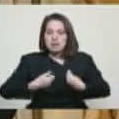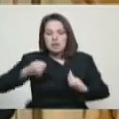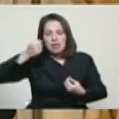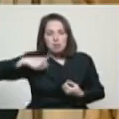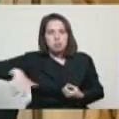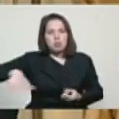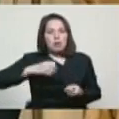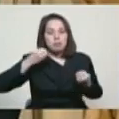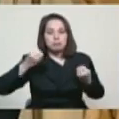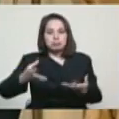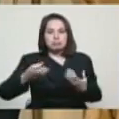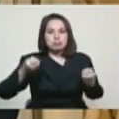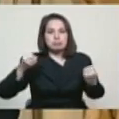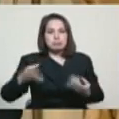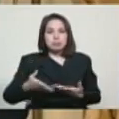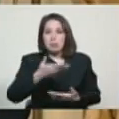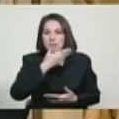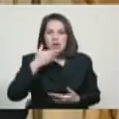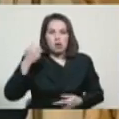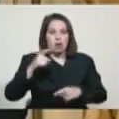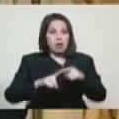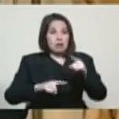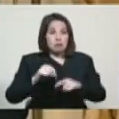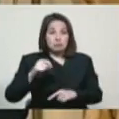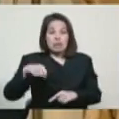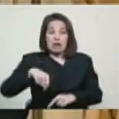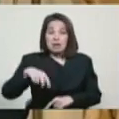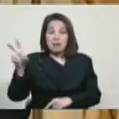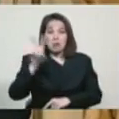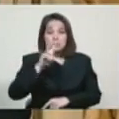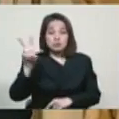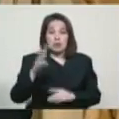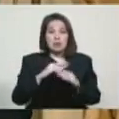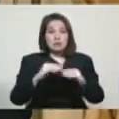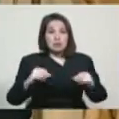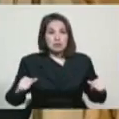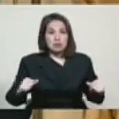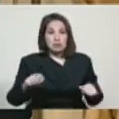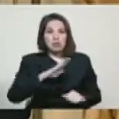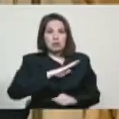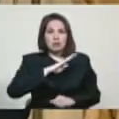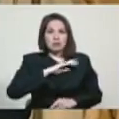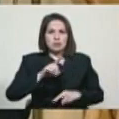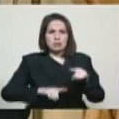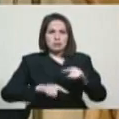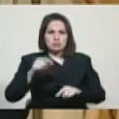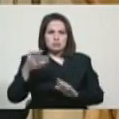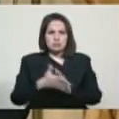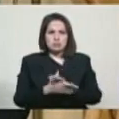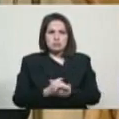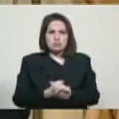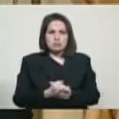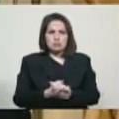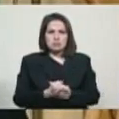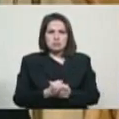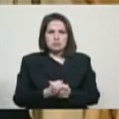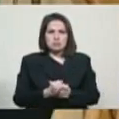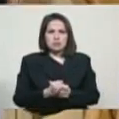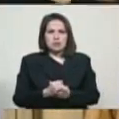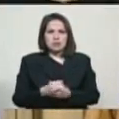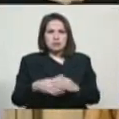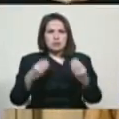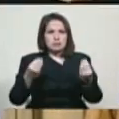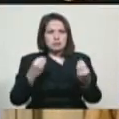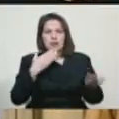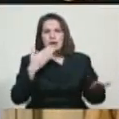seguridad que en Venezuela hay territorio propicio para seguir sembrando, experimentando y creando una nueva realidad.